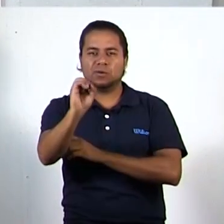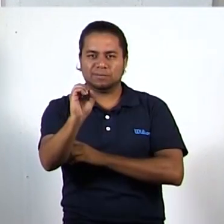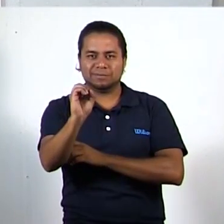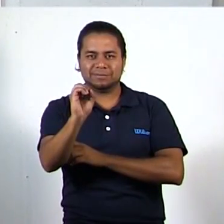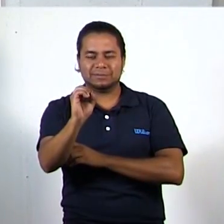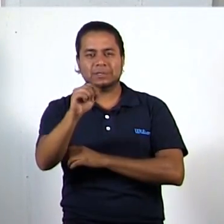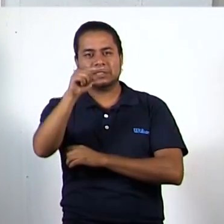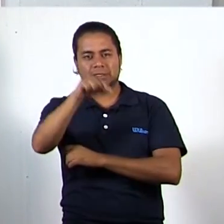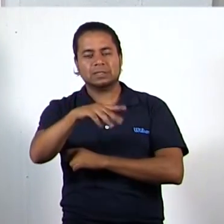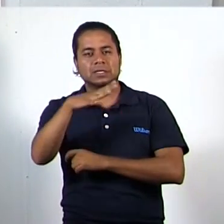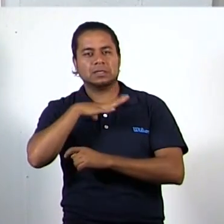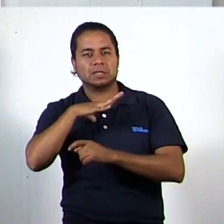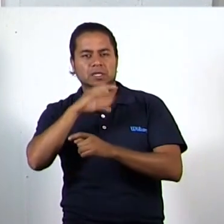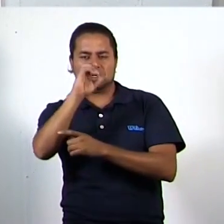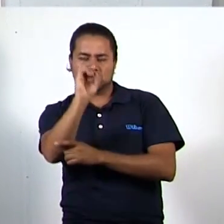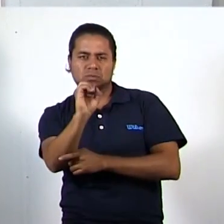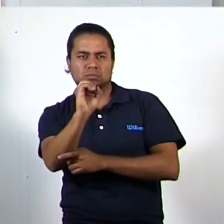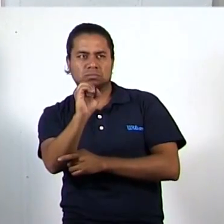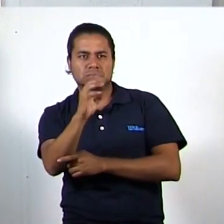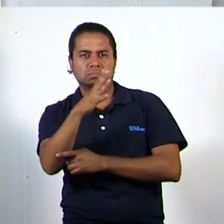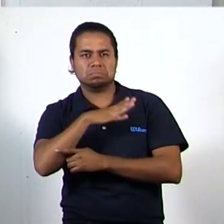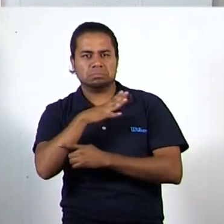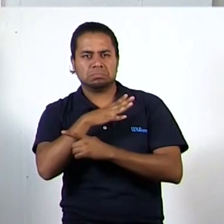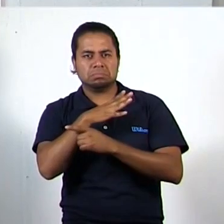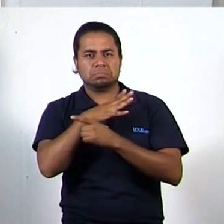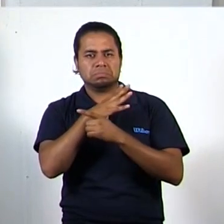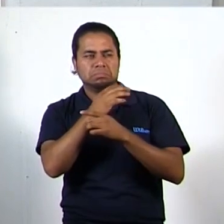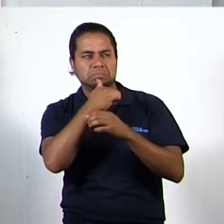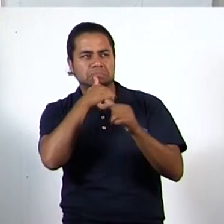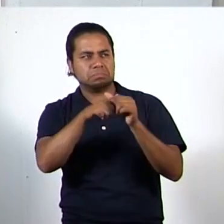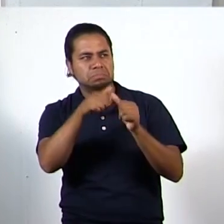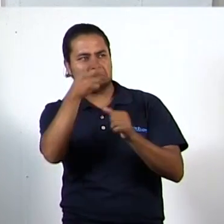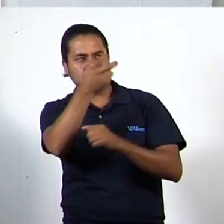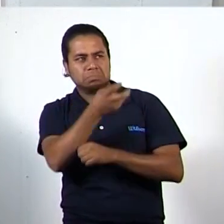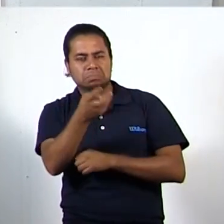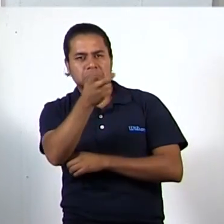está representado con este símbolo. Es decir,